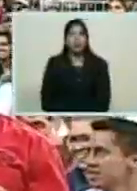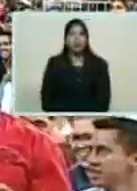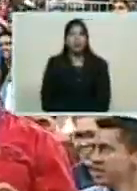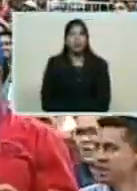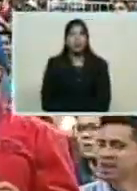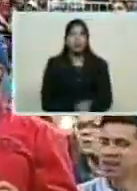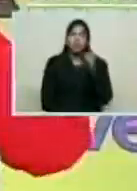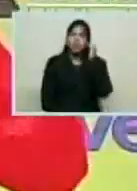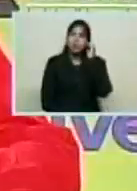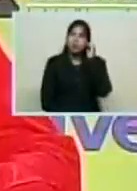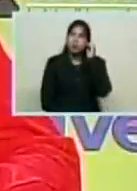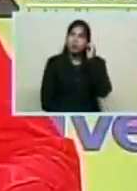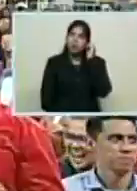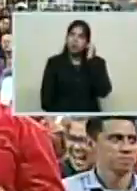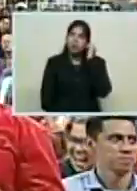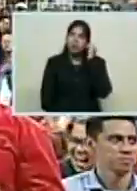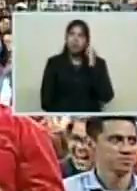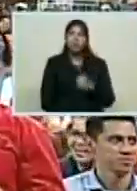Oído.